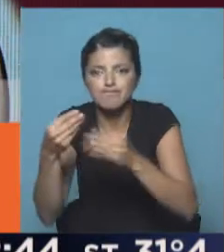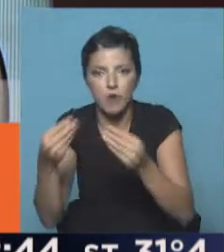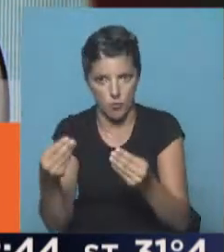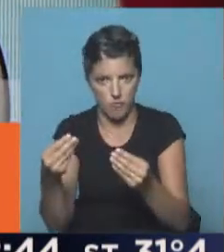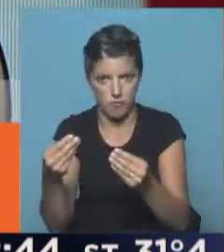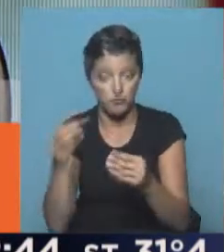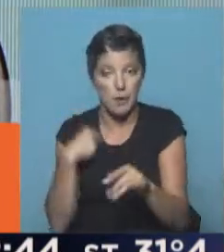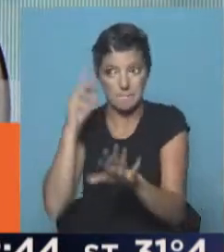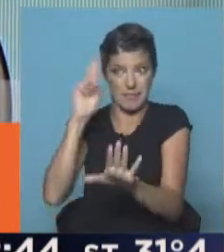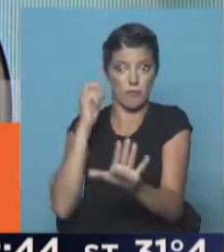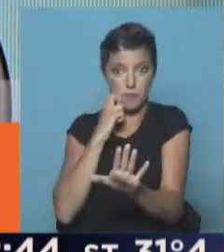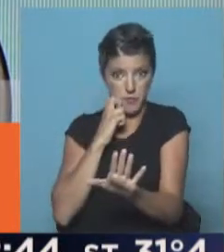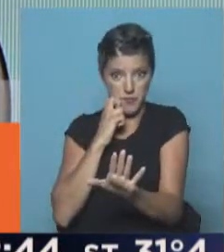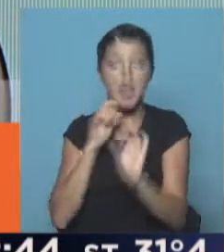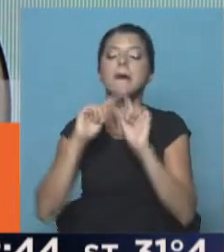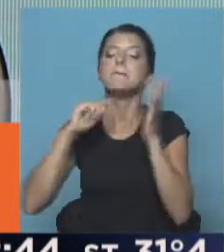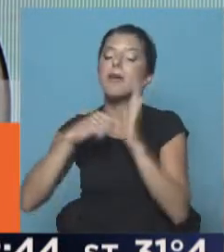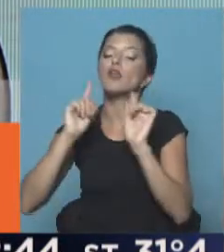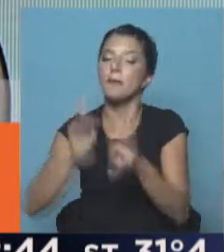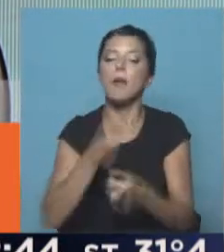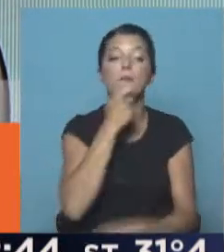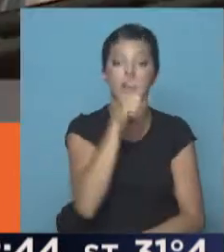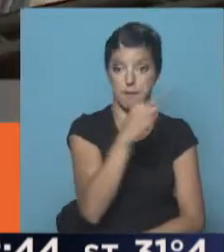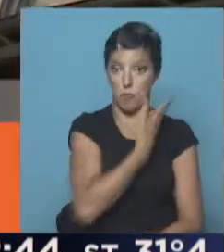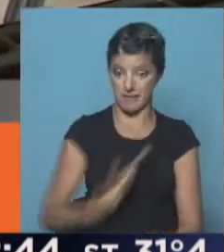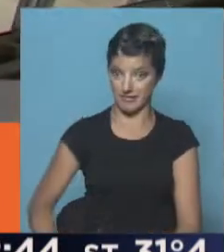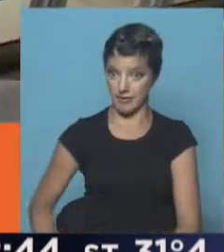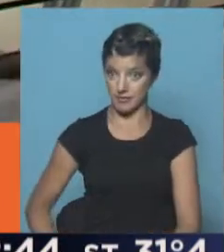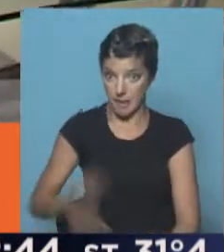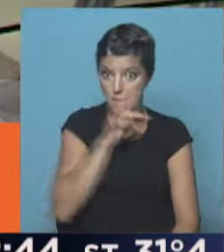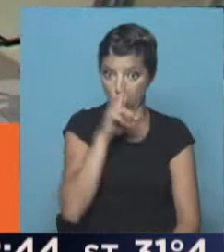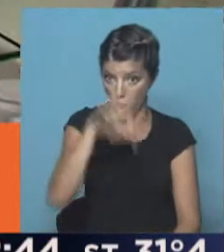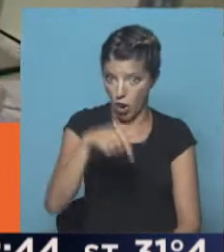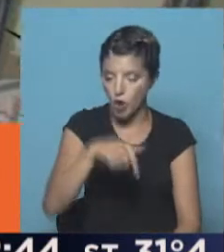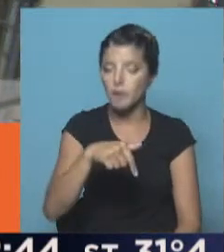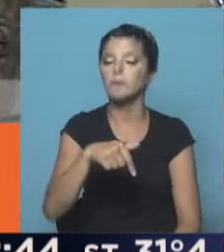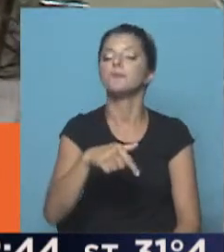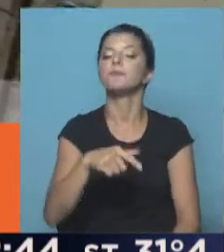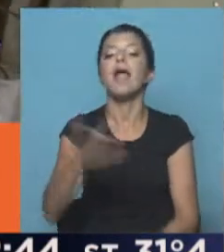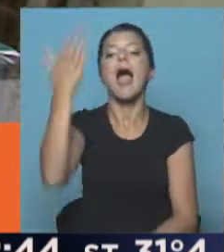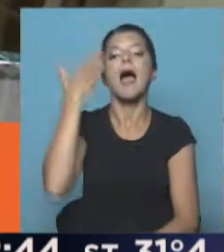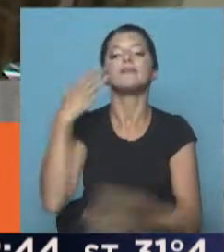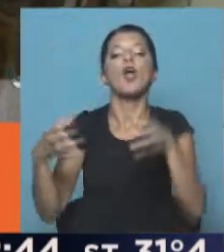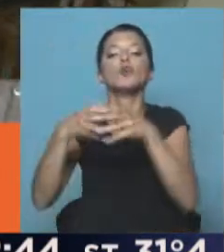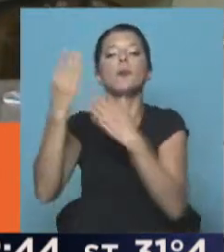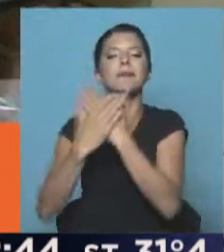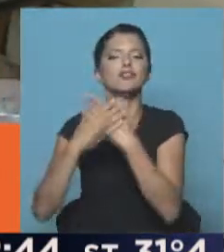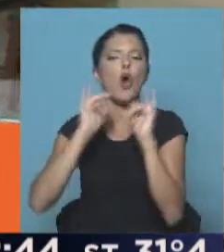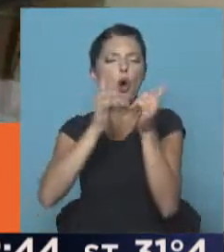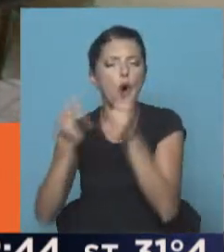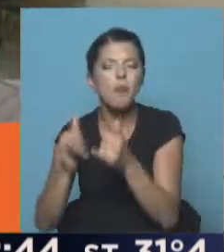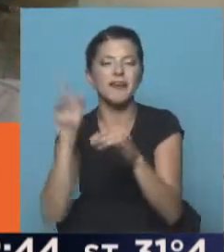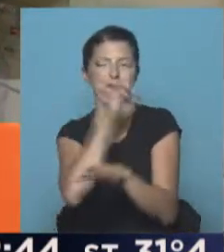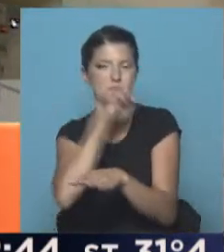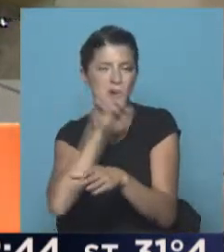apuesta a la renovación hacia el led estuvo rodeada en un principio de un gabinete joven con mujeres